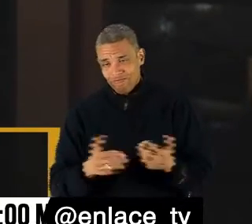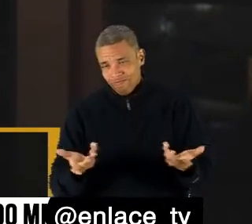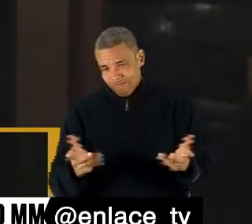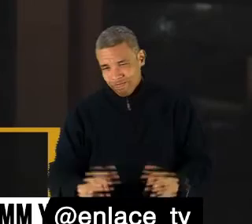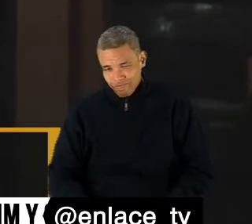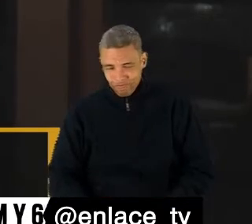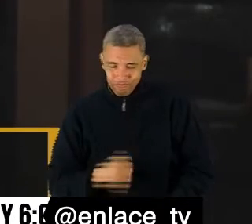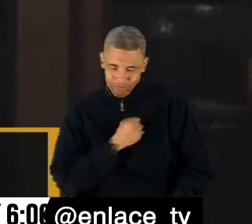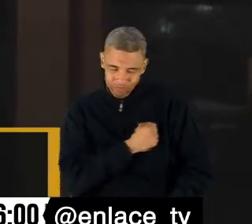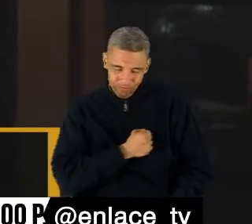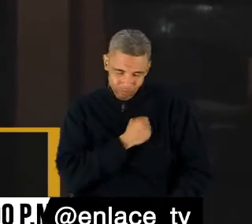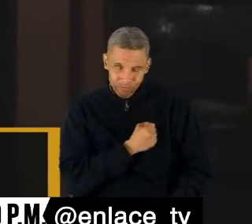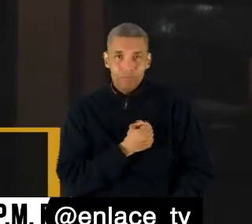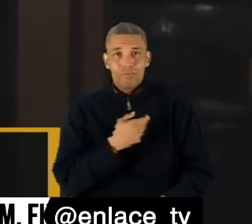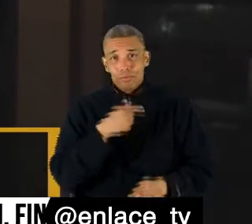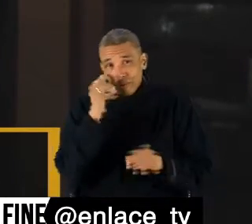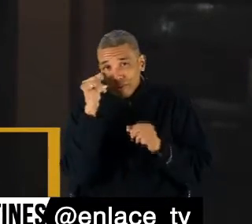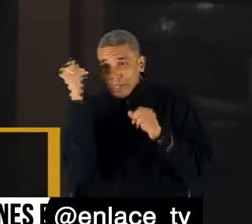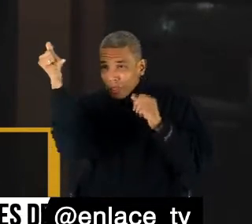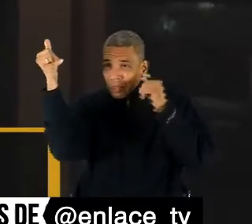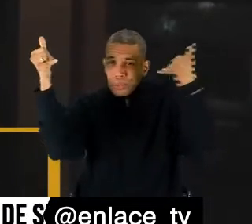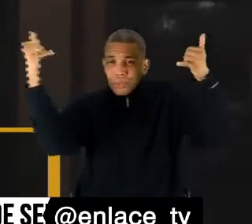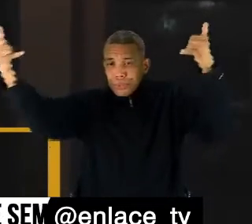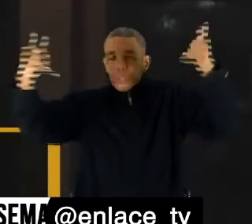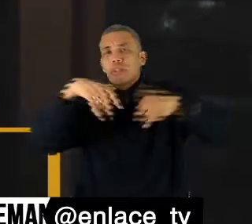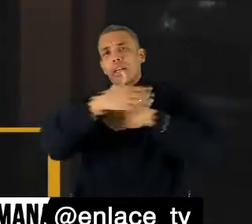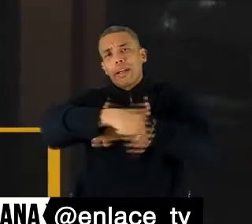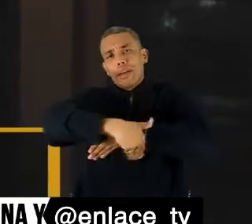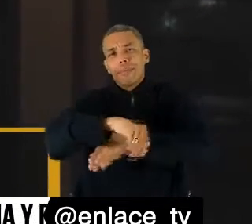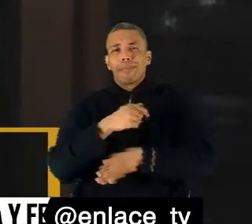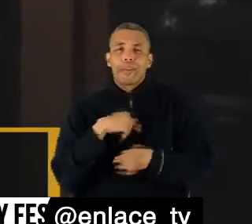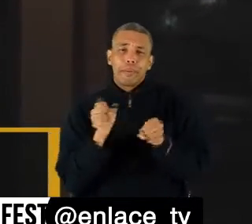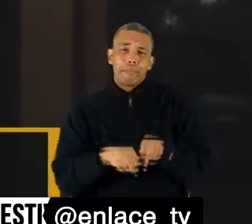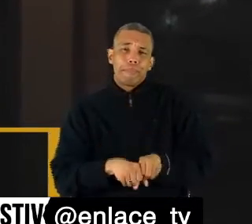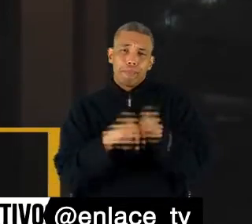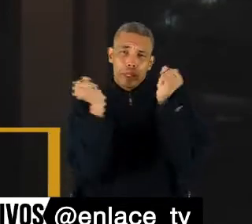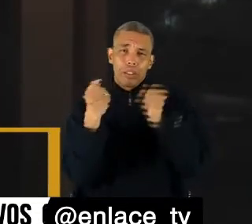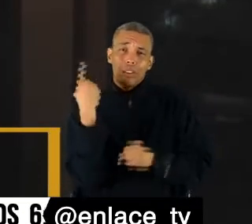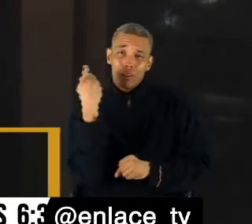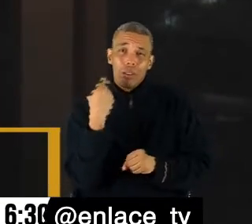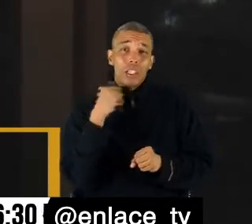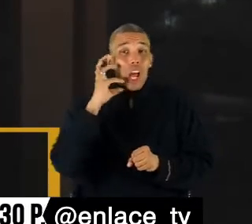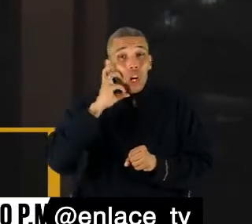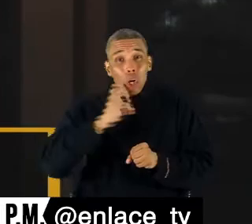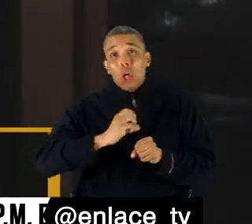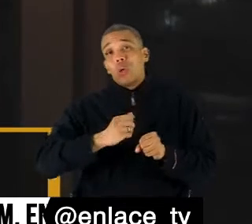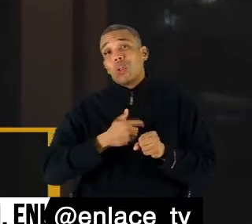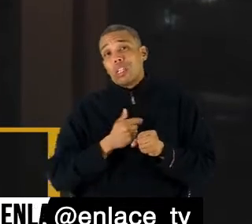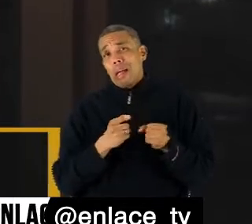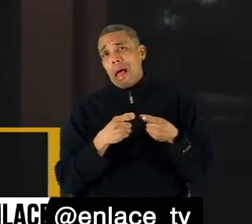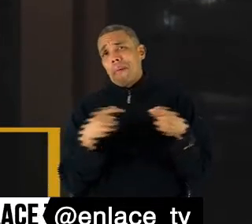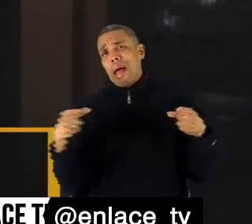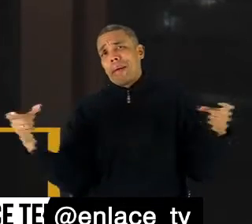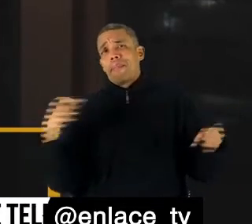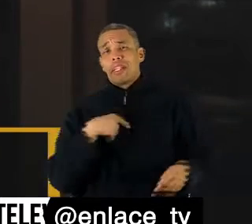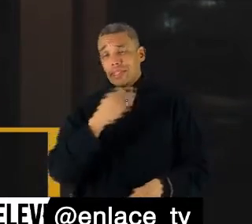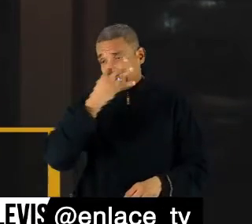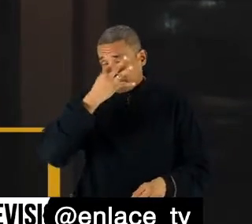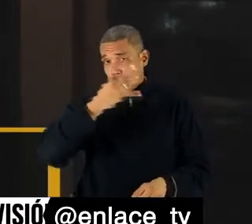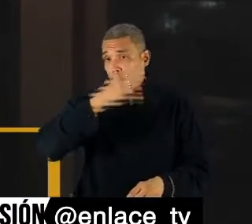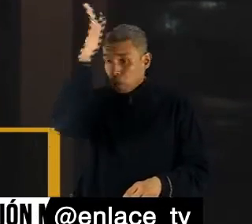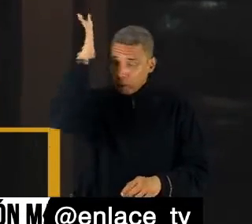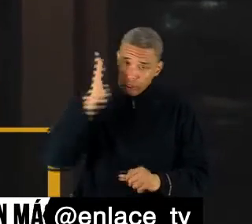que por favor las cámaras estén en el debido funcionamiento, porque la inseguridad en Barranca Bermeja está terrible. No solamente el robo de motos,